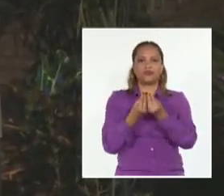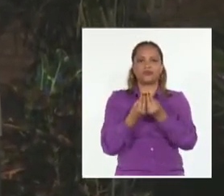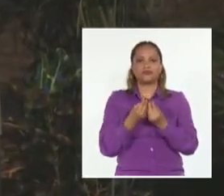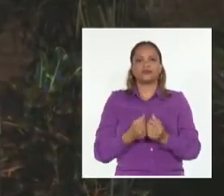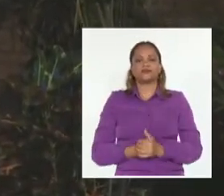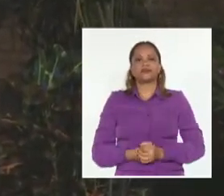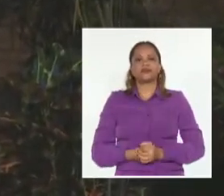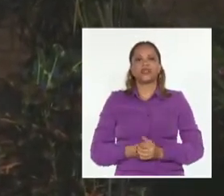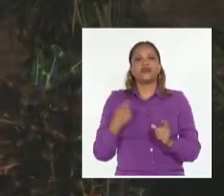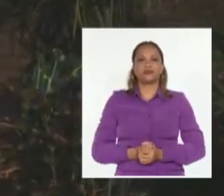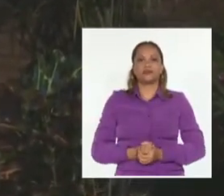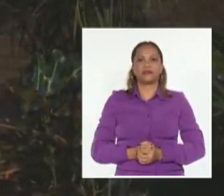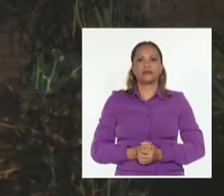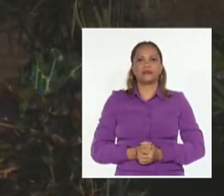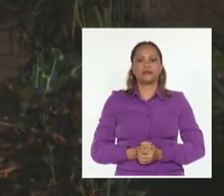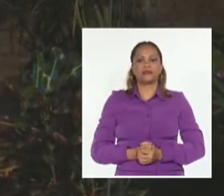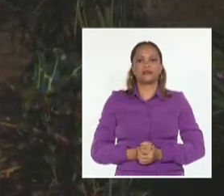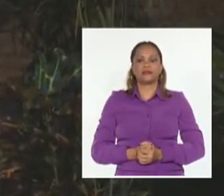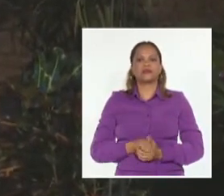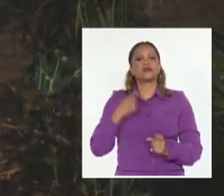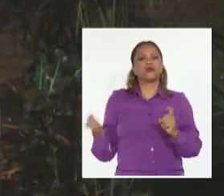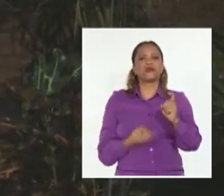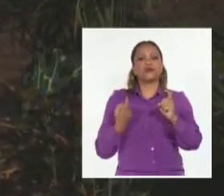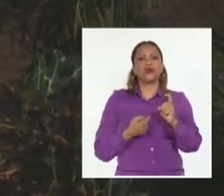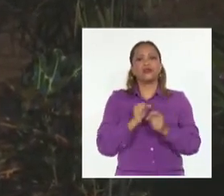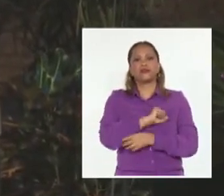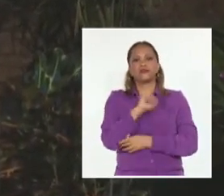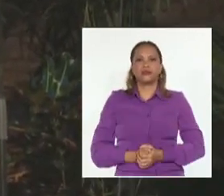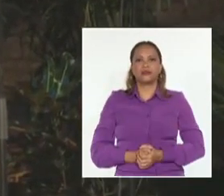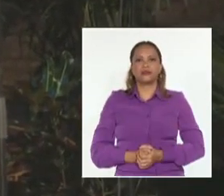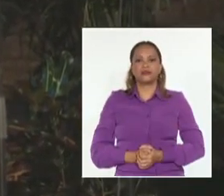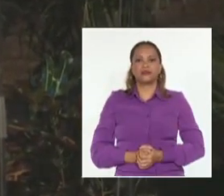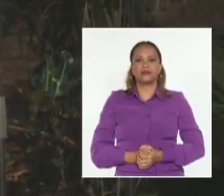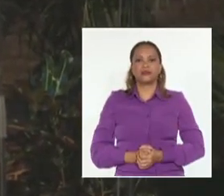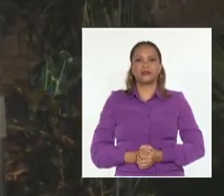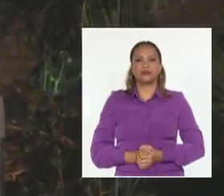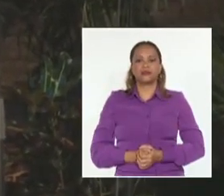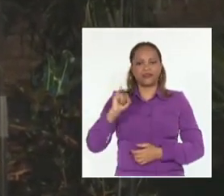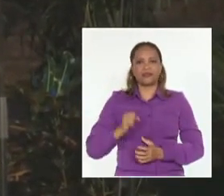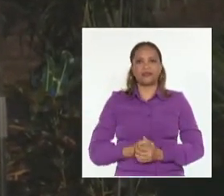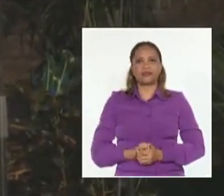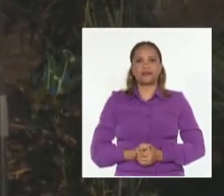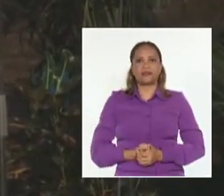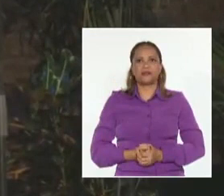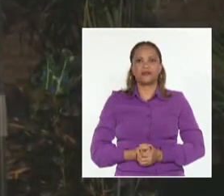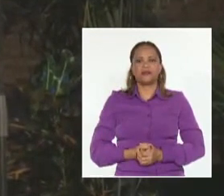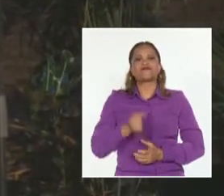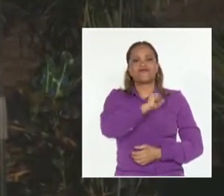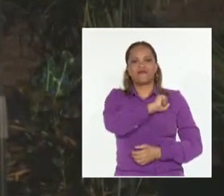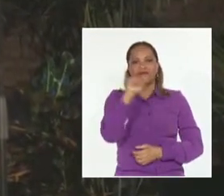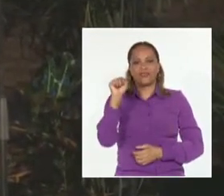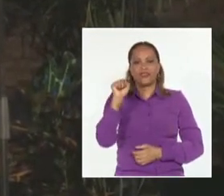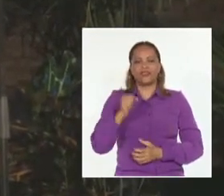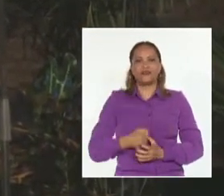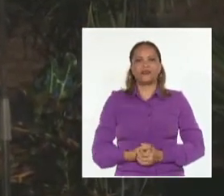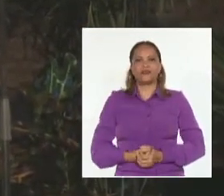Luchando por la justicia social, luchando por conquistar un mundo mejor. Y lo lograremos y venceremos. And we